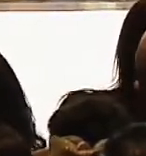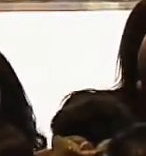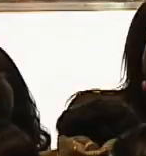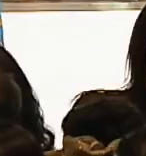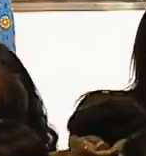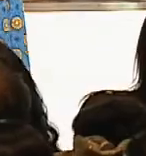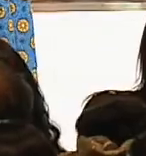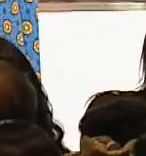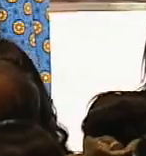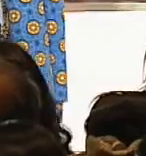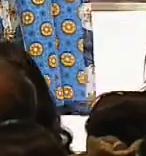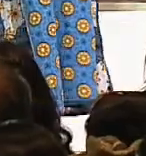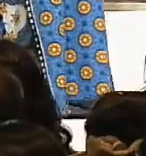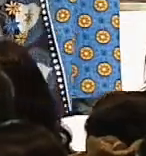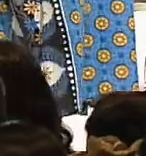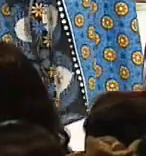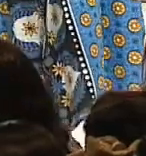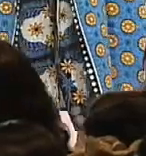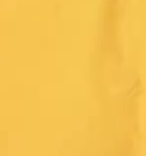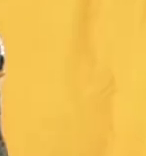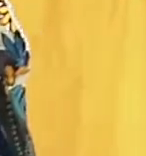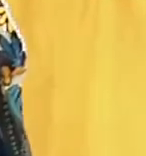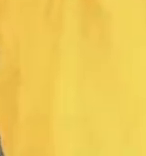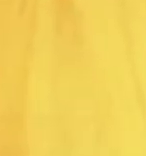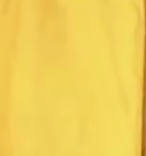piano, me sigue un saxo.